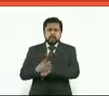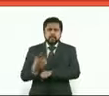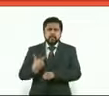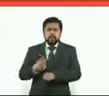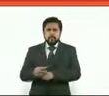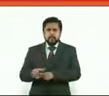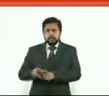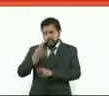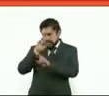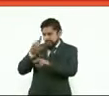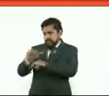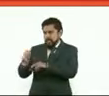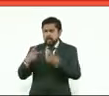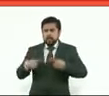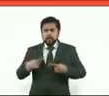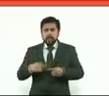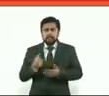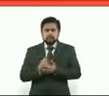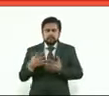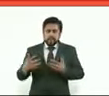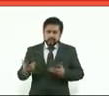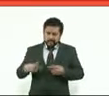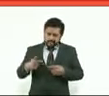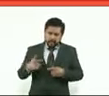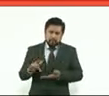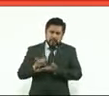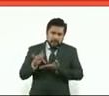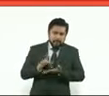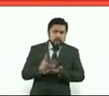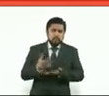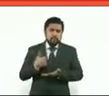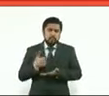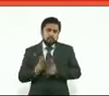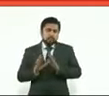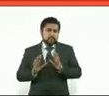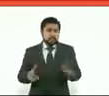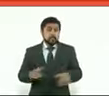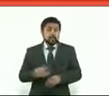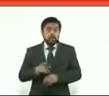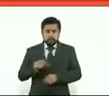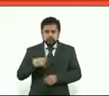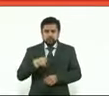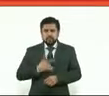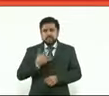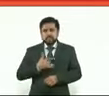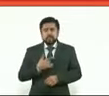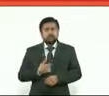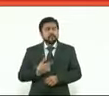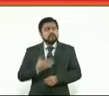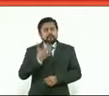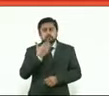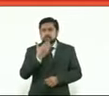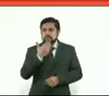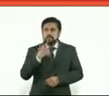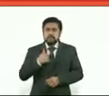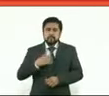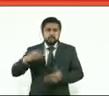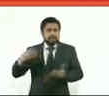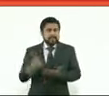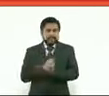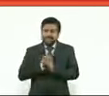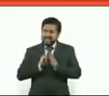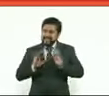el Hotel México Reforma, Barcelona. En realidad, para mí es un triunfo, y bueno, me sentí muy bien. Sabía